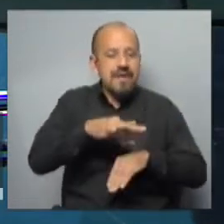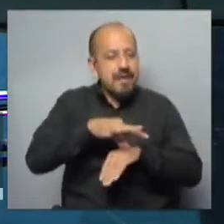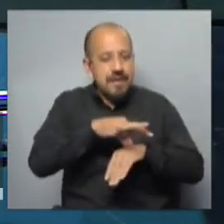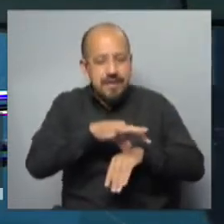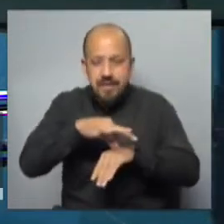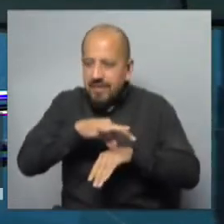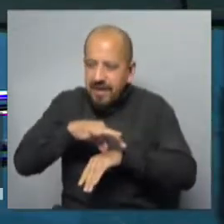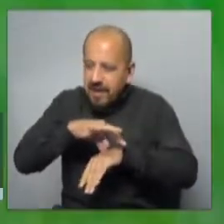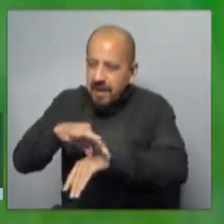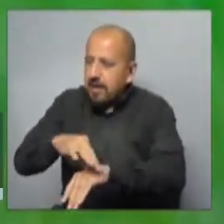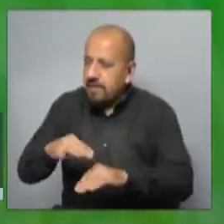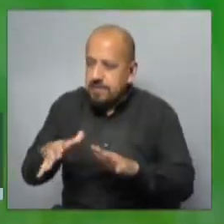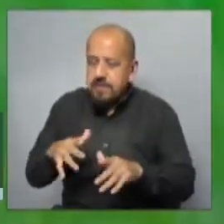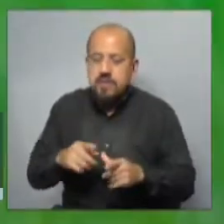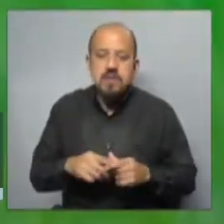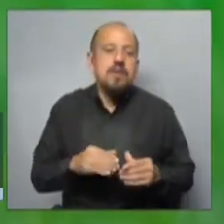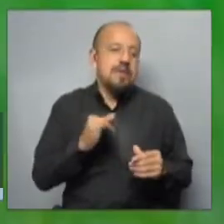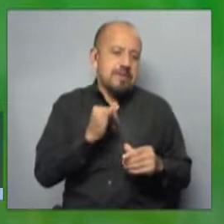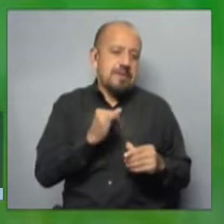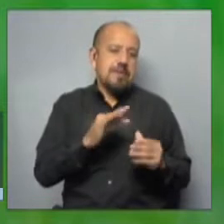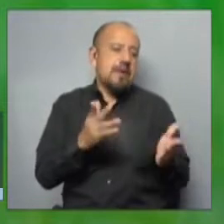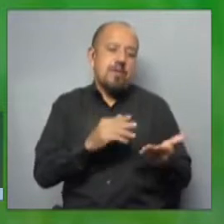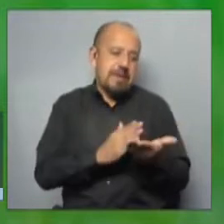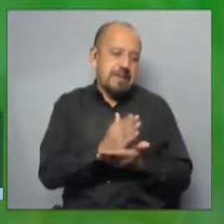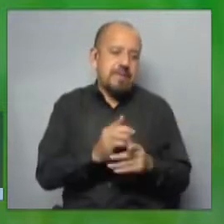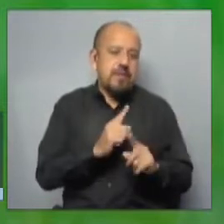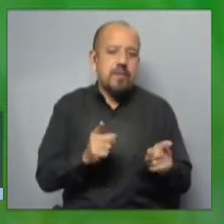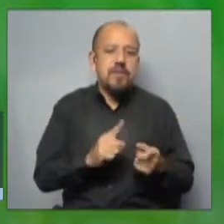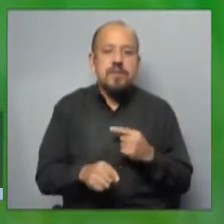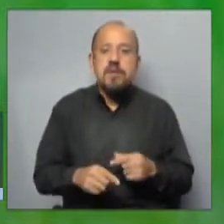prácticas o por supuesto no va a ser un apoyo para siempre